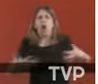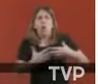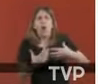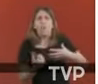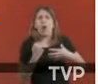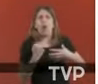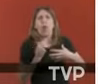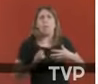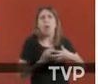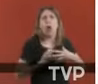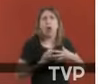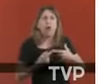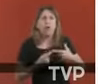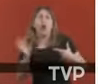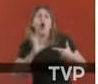oligárquico